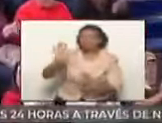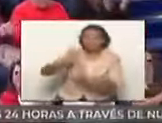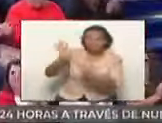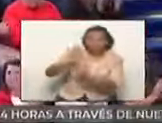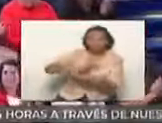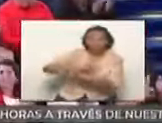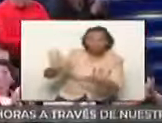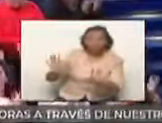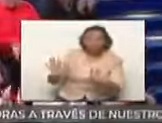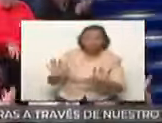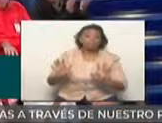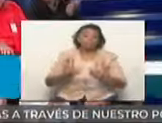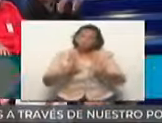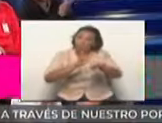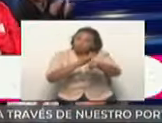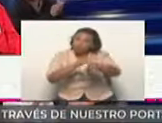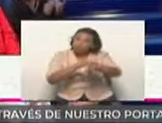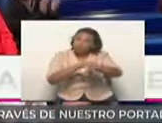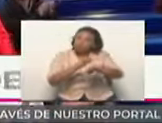yo dije.